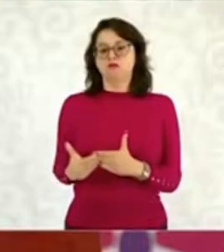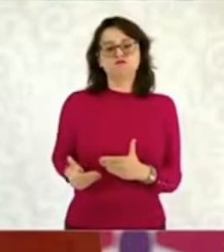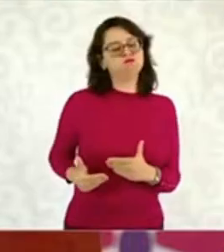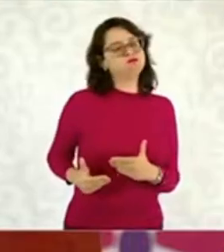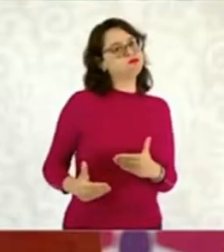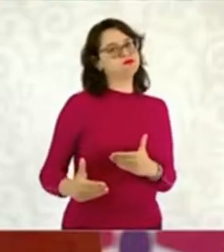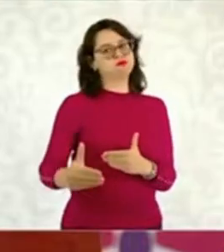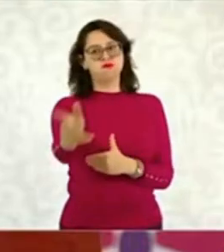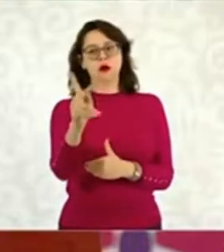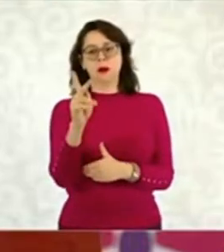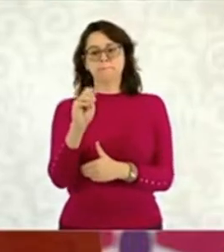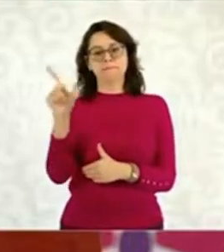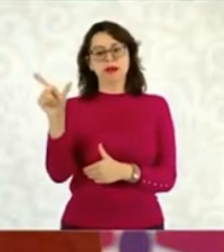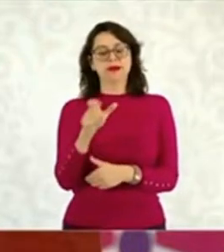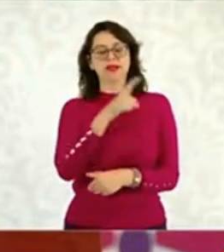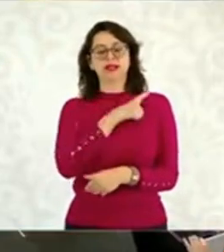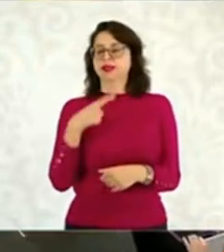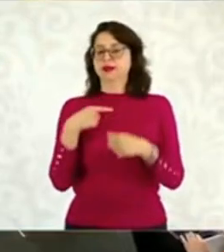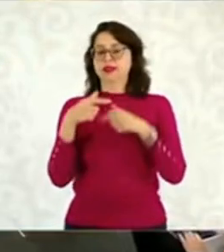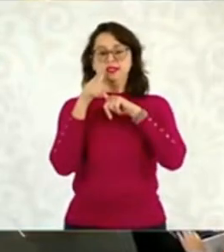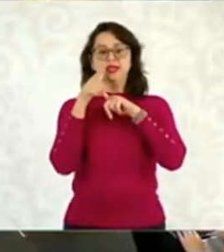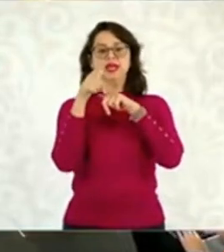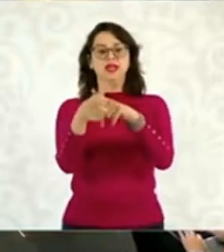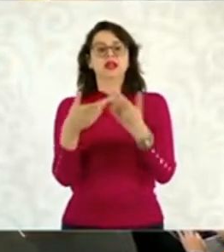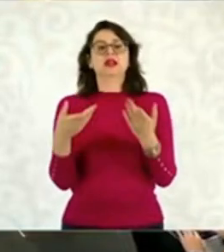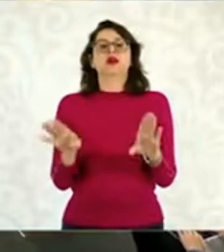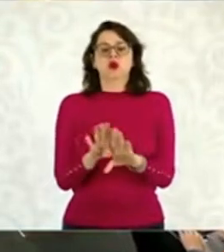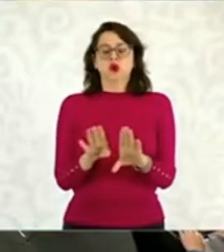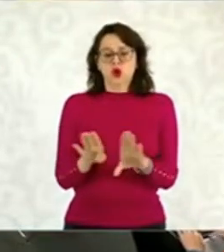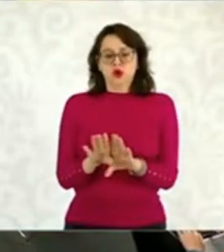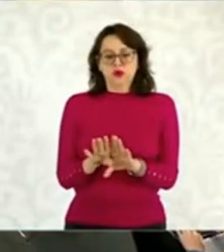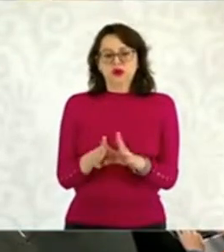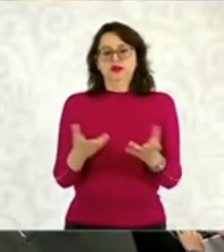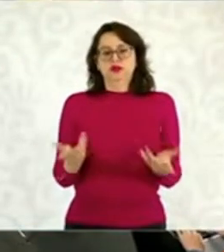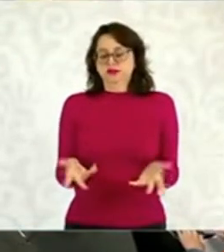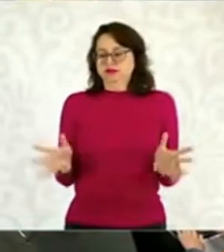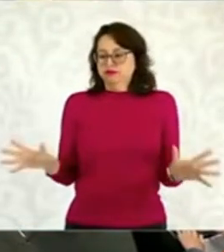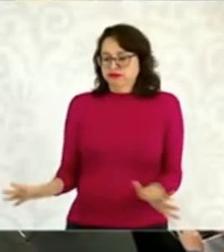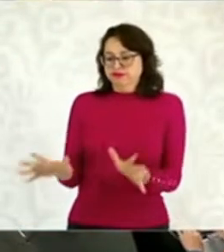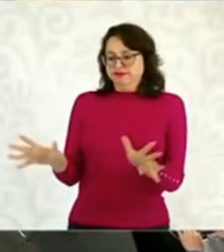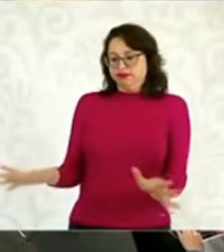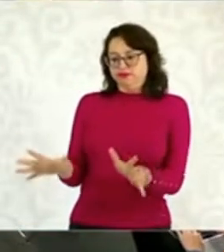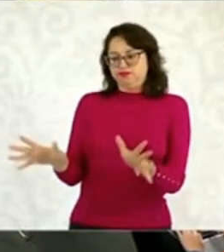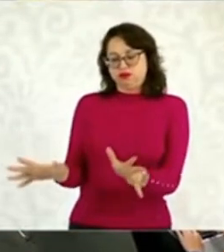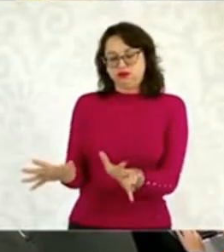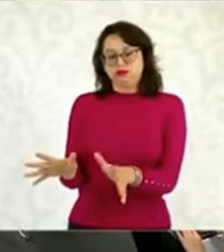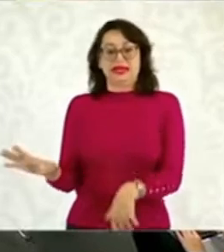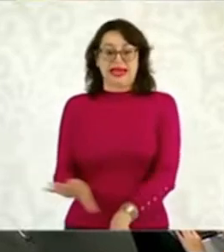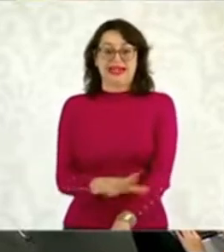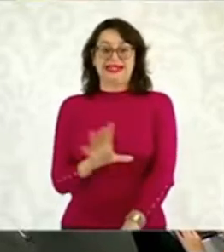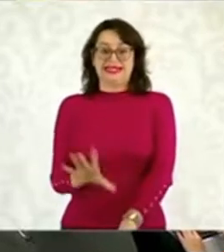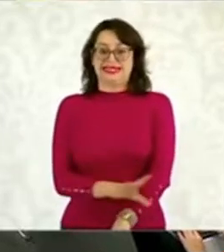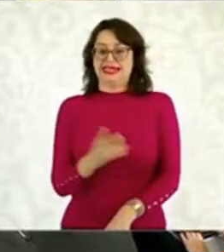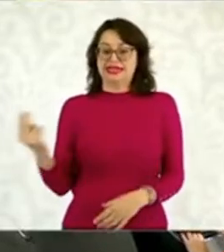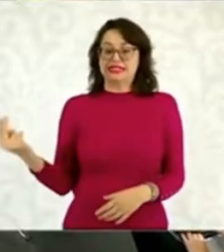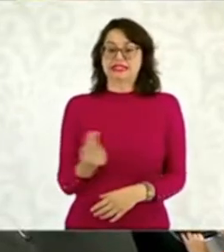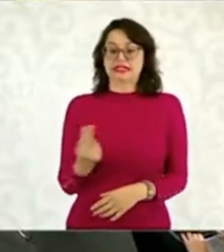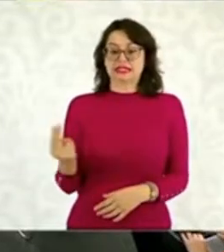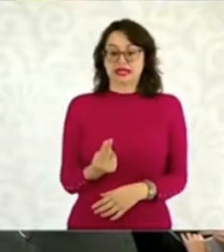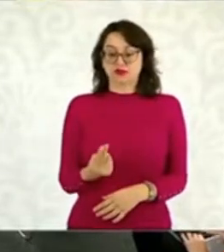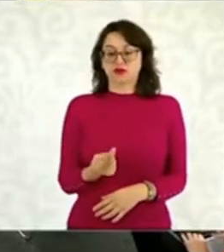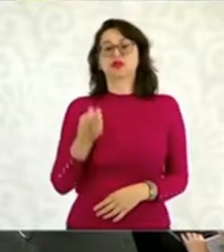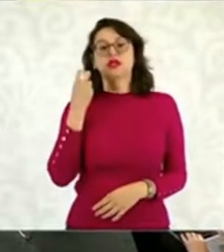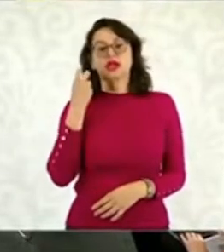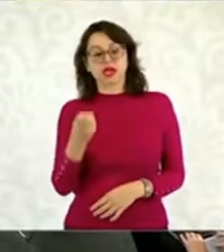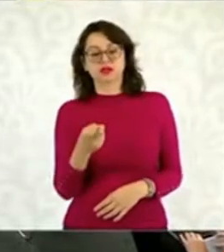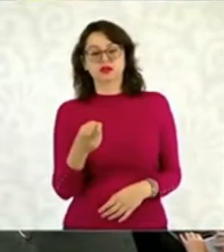financiera y en términos de la producción de energía que tiene que hacer Pemex. En eso hemos estado